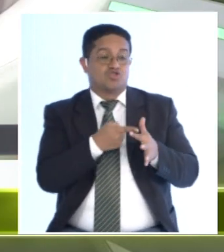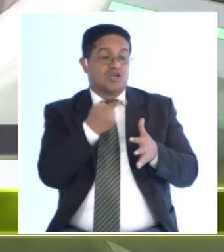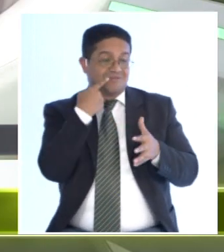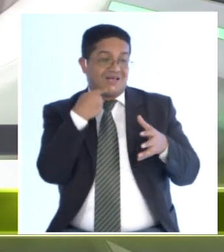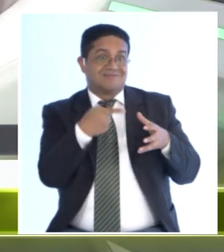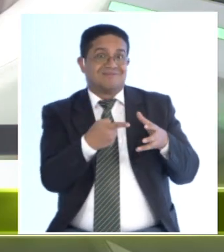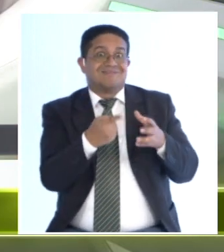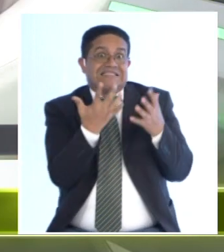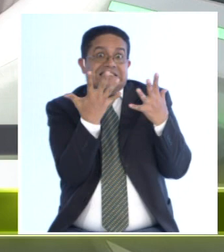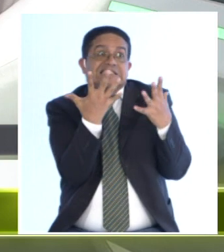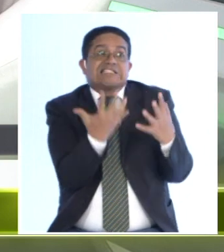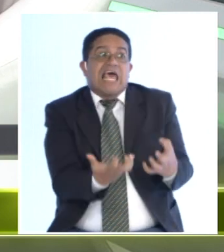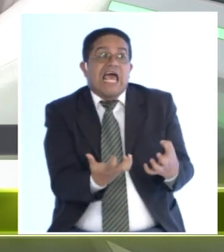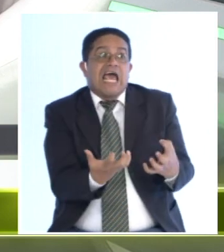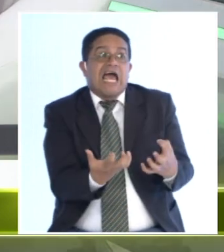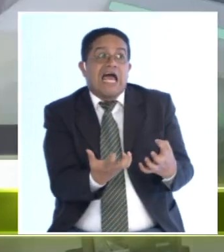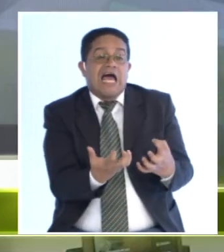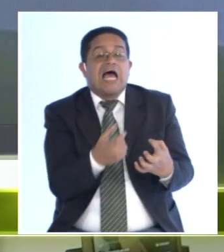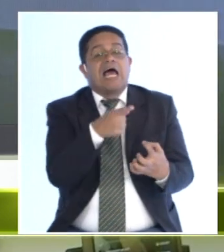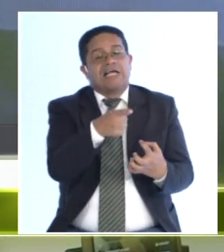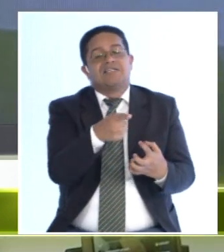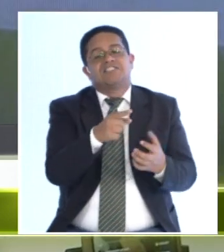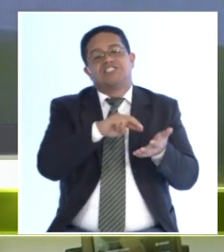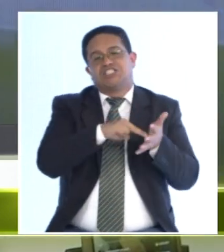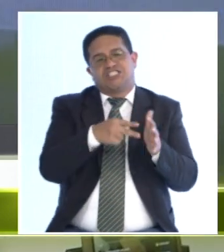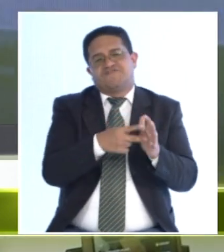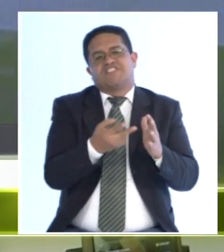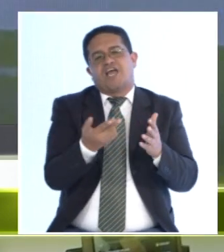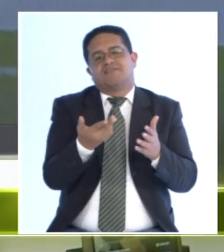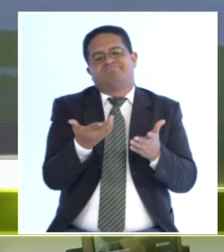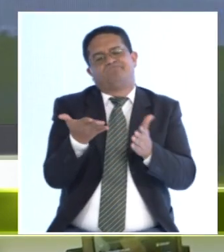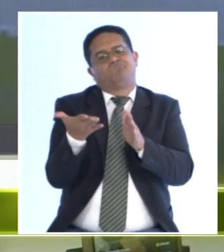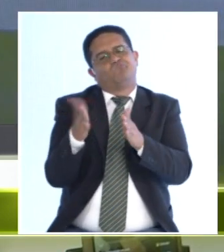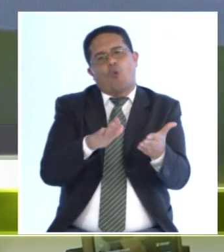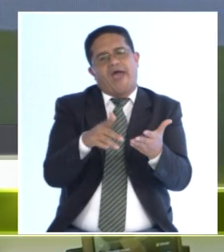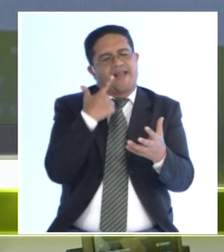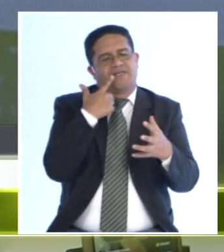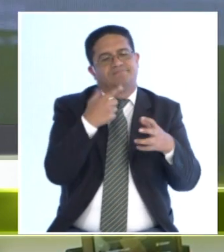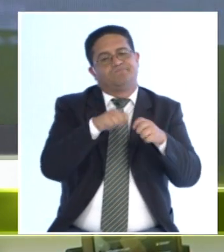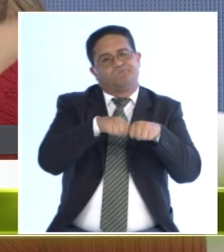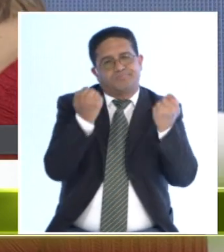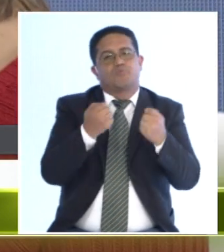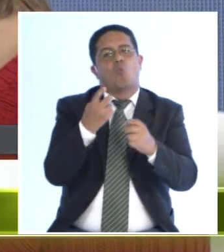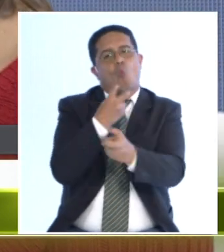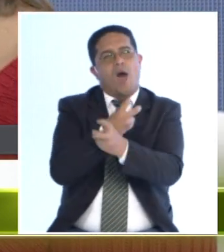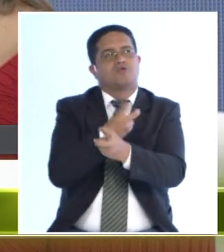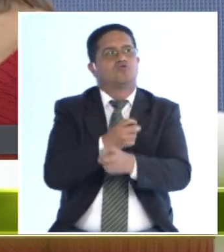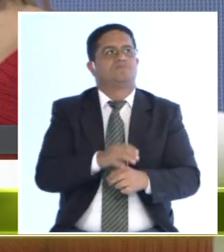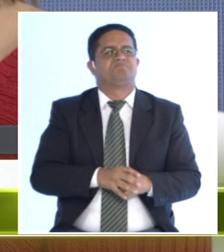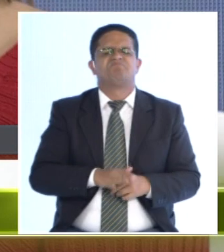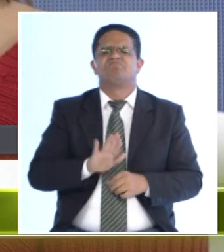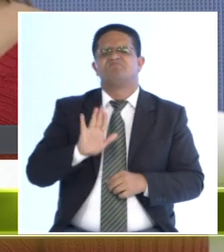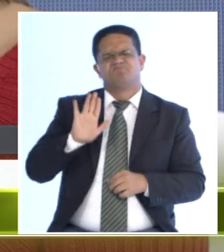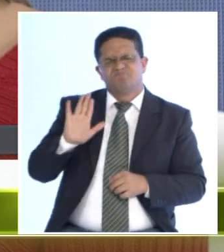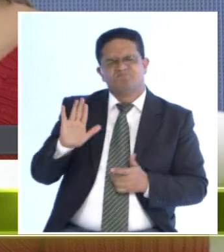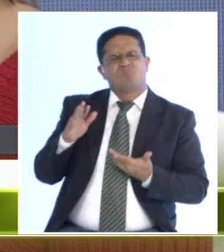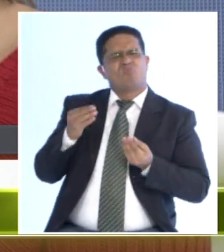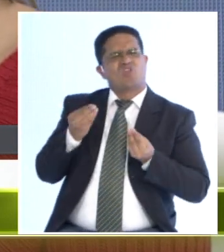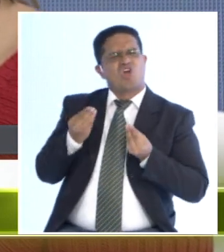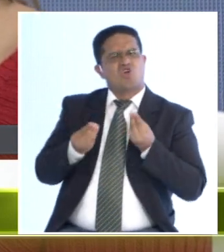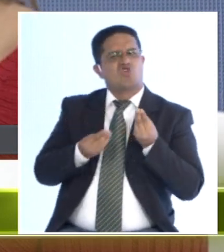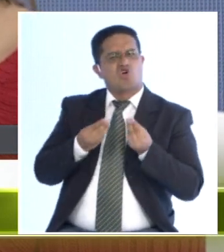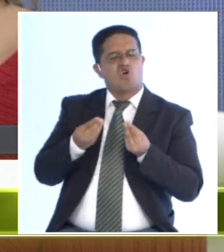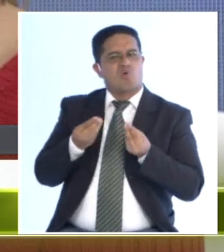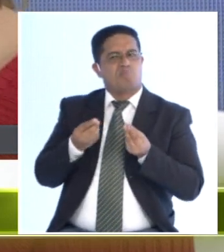existir, es decir, está necrótica. Claro, ¿qué consecuencias traería no